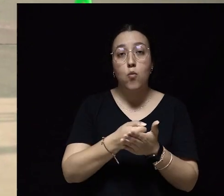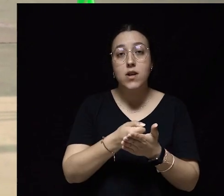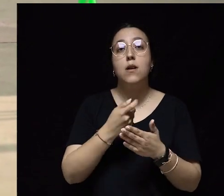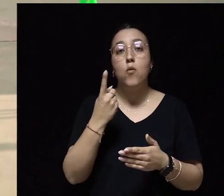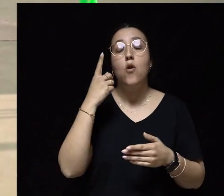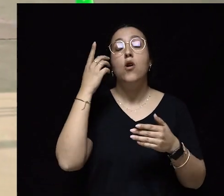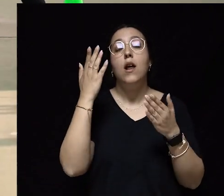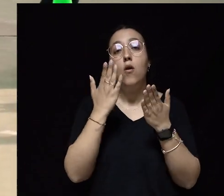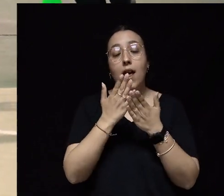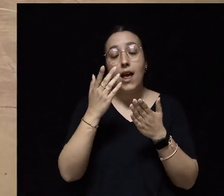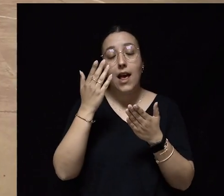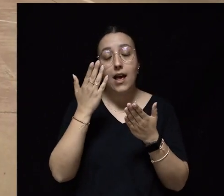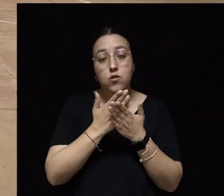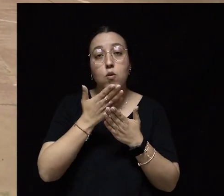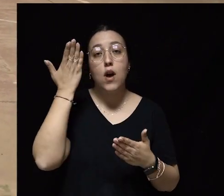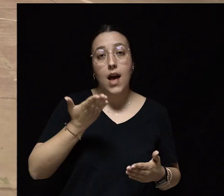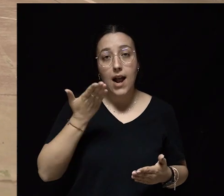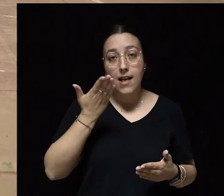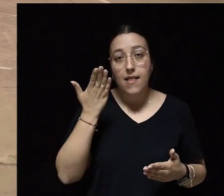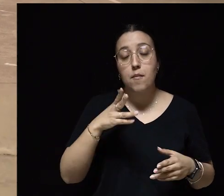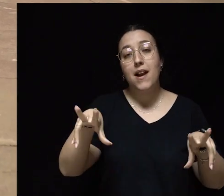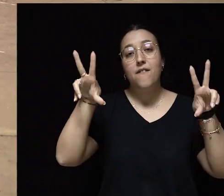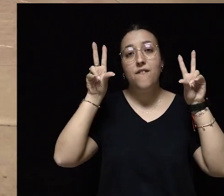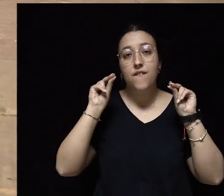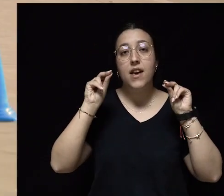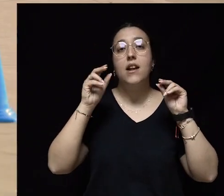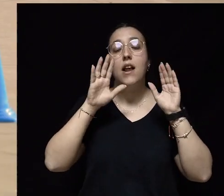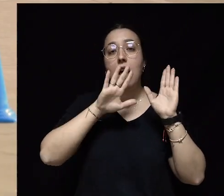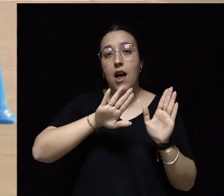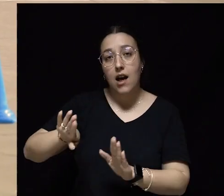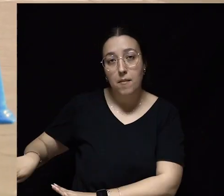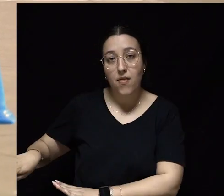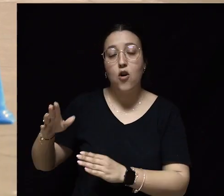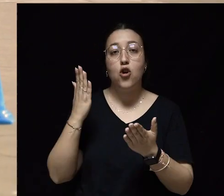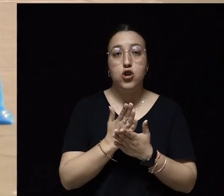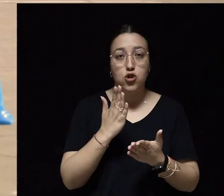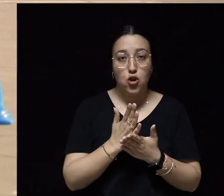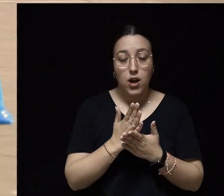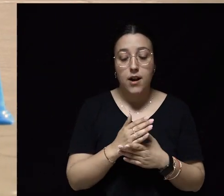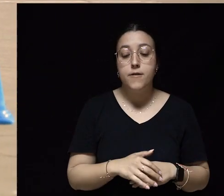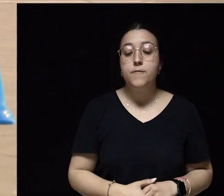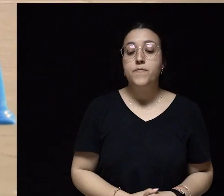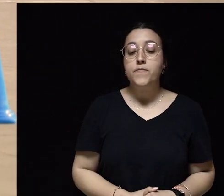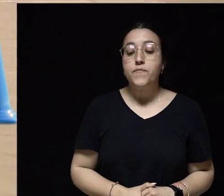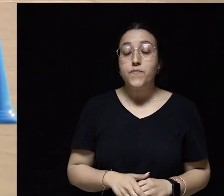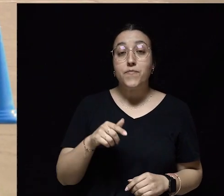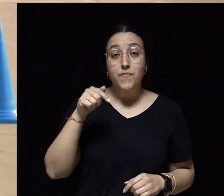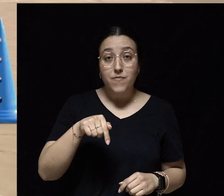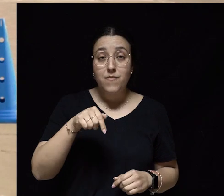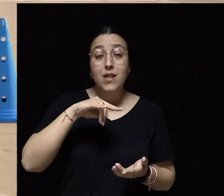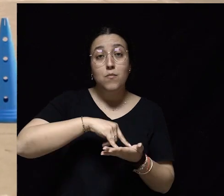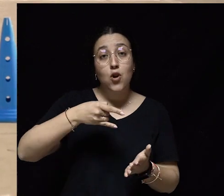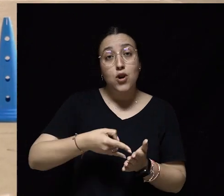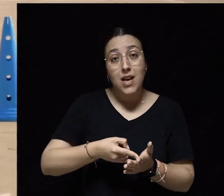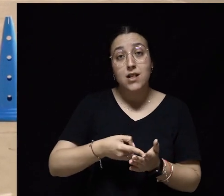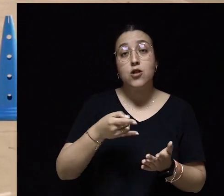y el fracaso escolar. Si la Agenda 2030 no es un mero protocolo de intenciones, supone en primer lugar un plan